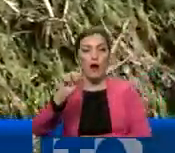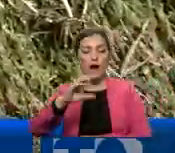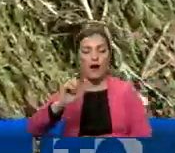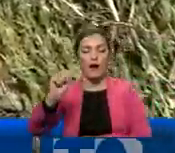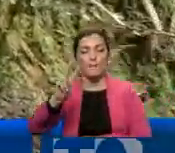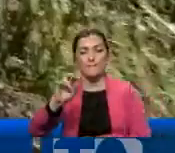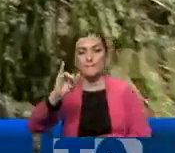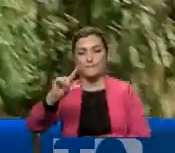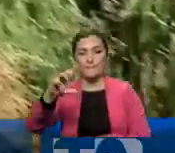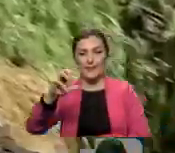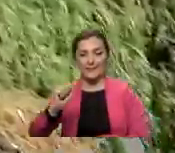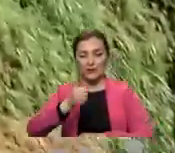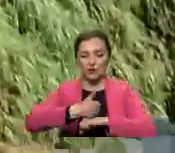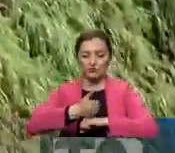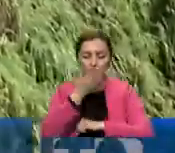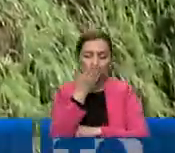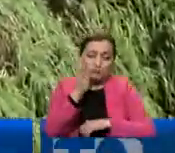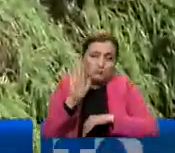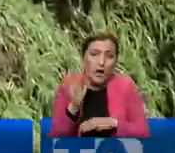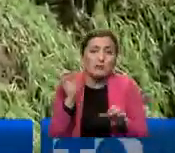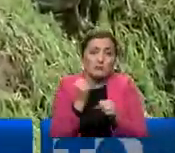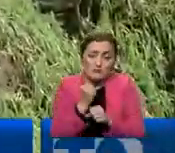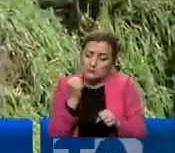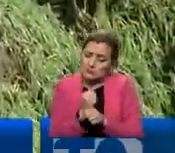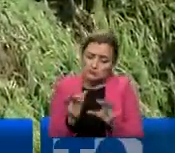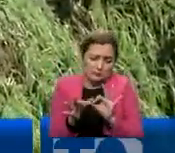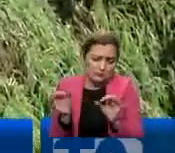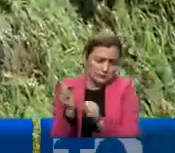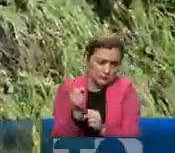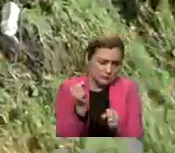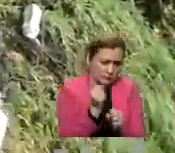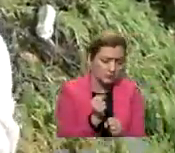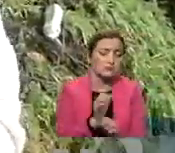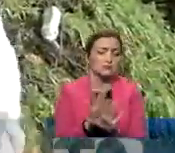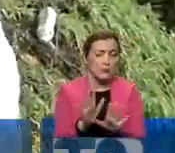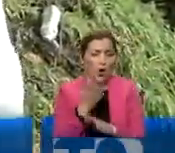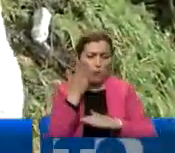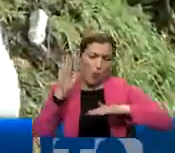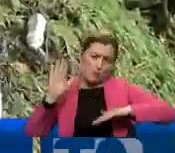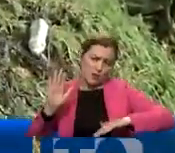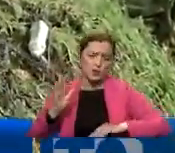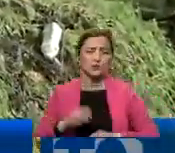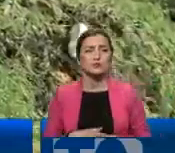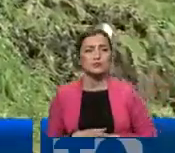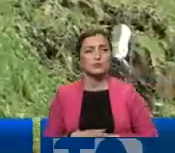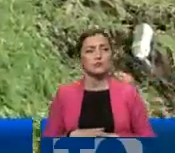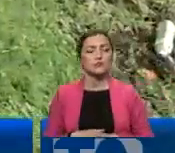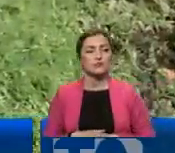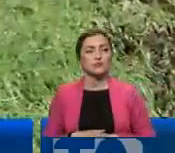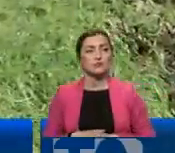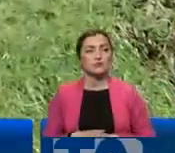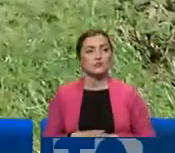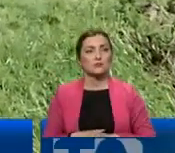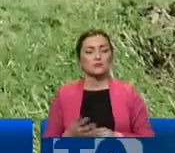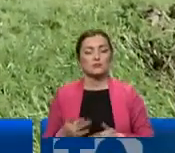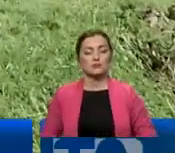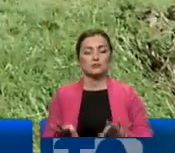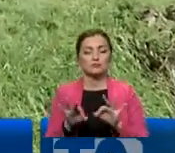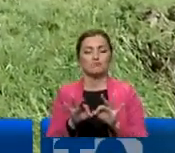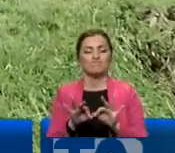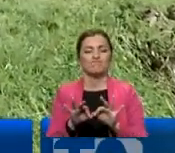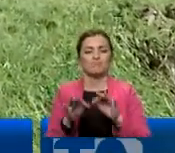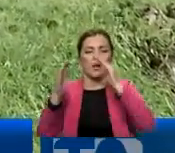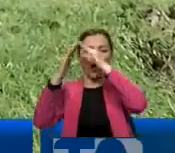compañeros, las autoridades están comprometidas a realizar las limpiezas de cunetas, quebradas y sumideros, pero también es importante